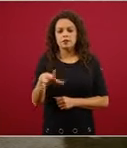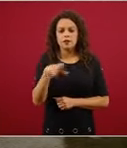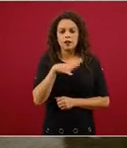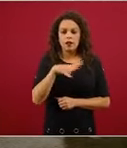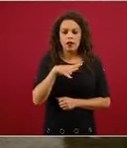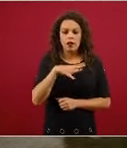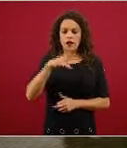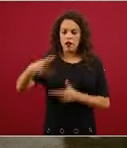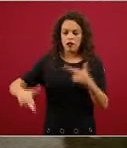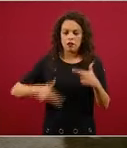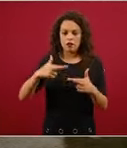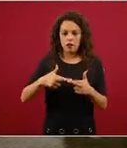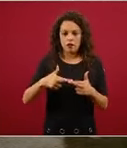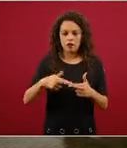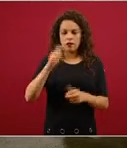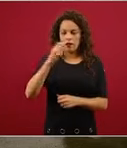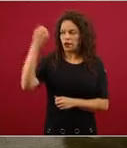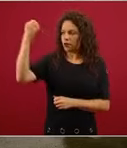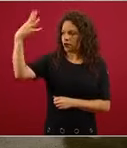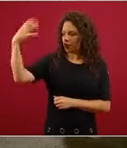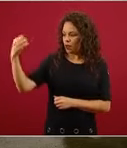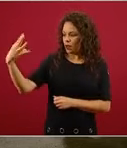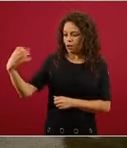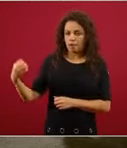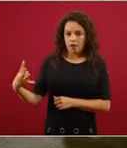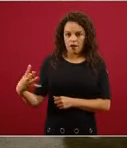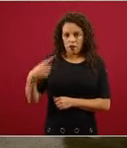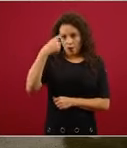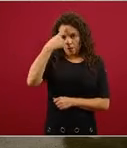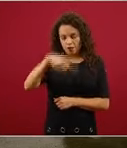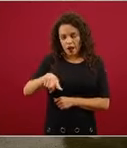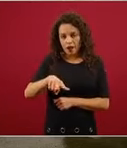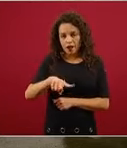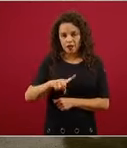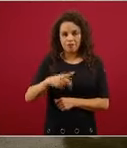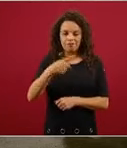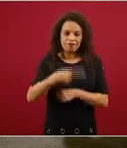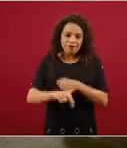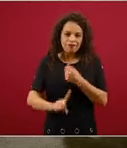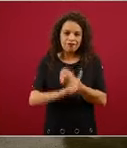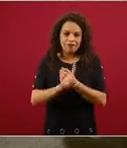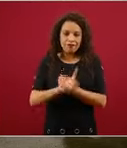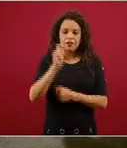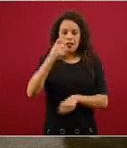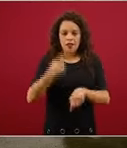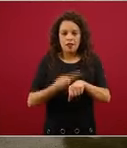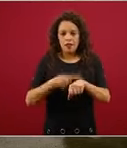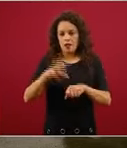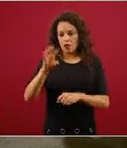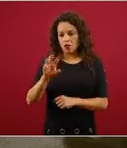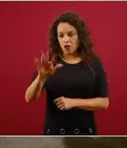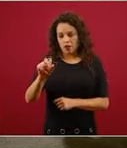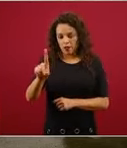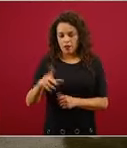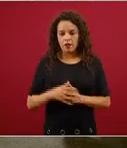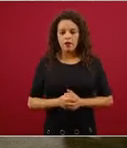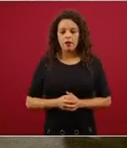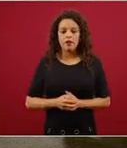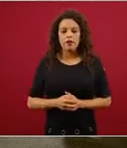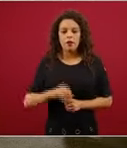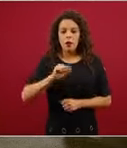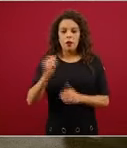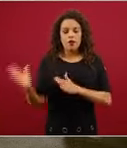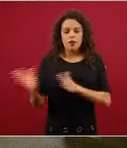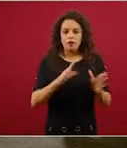intervenciones regionalizadas del semáforo de riesgo COVID. Vamos a actualizar el escenario nacional. La siguiente diapositiva, por